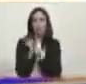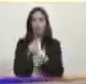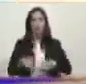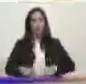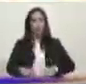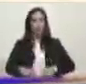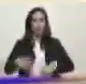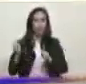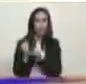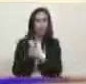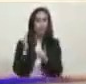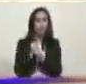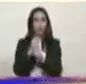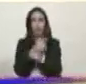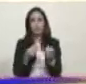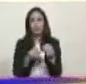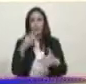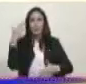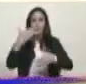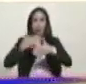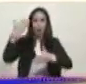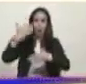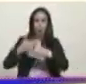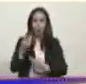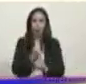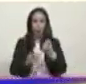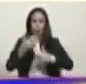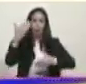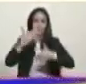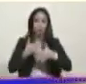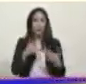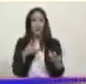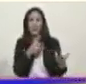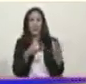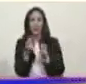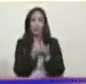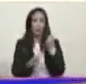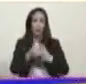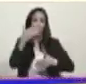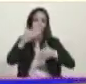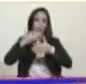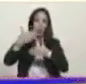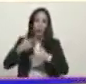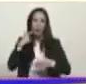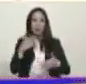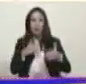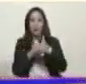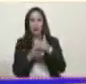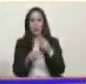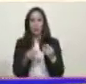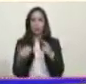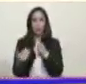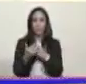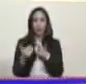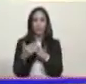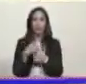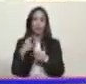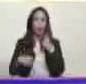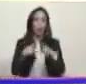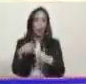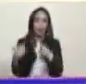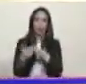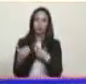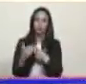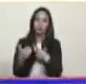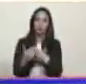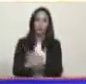intensamente aún contra las adversidades, contra la guerra económica, contra el saboteo que nos hacen constantemente y